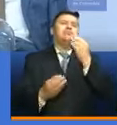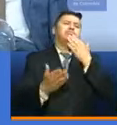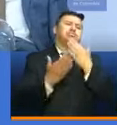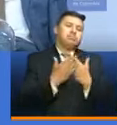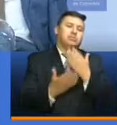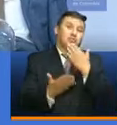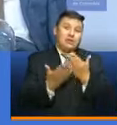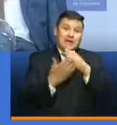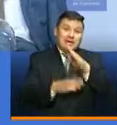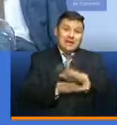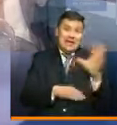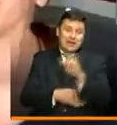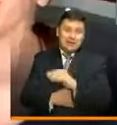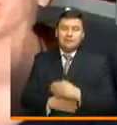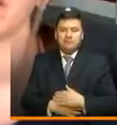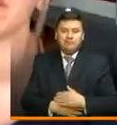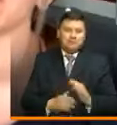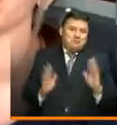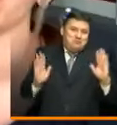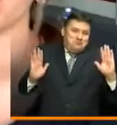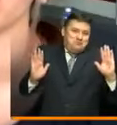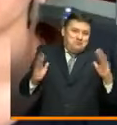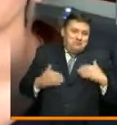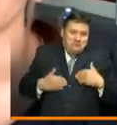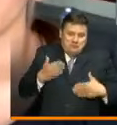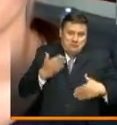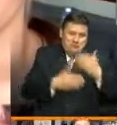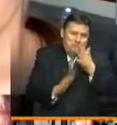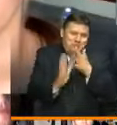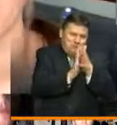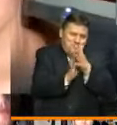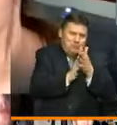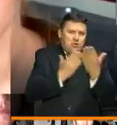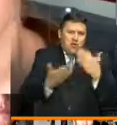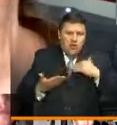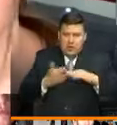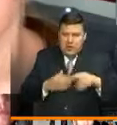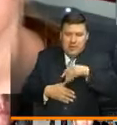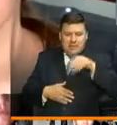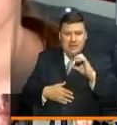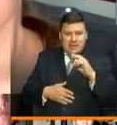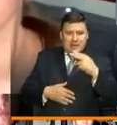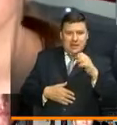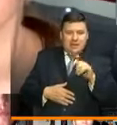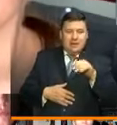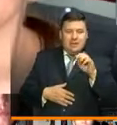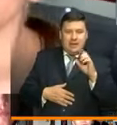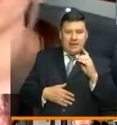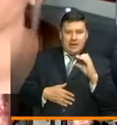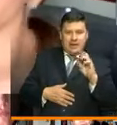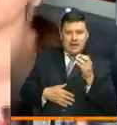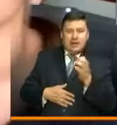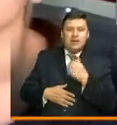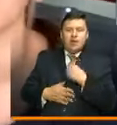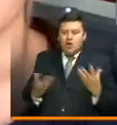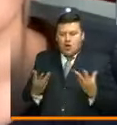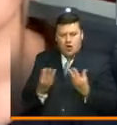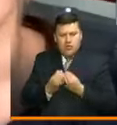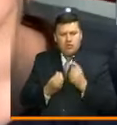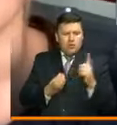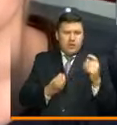buenas tardes a todos. Pues bueno, creo que para empezar quiero contarles un poquito de la comunidad de Makers Colombia muy rápidamente. Somos un grupo de